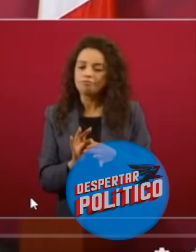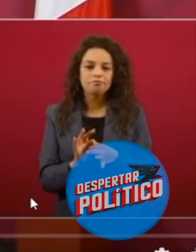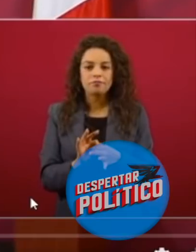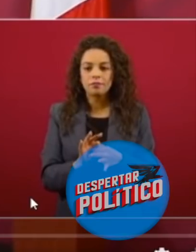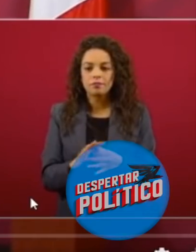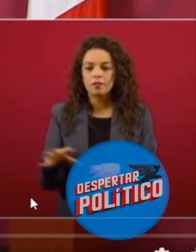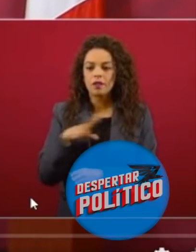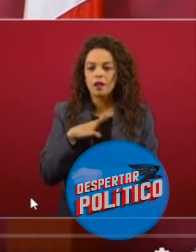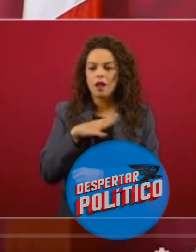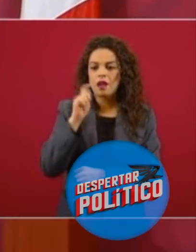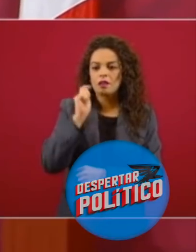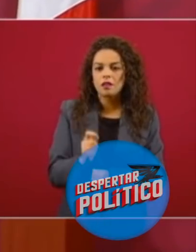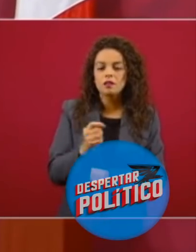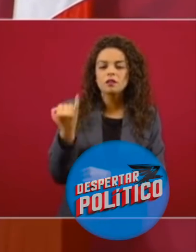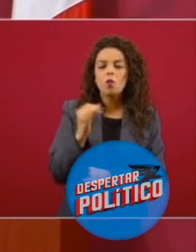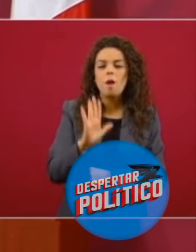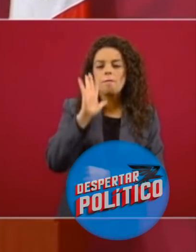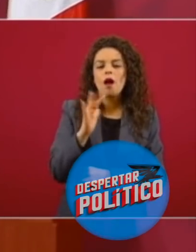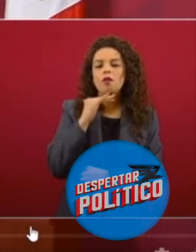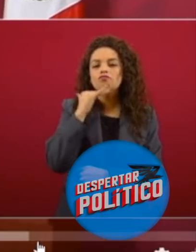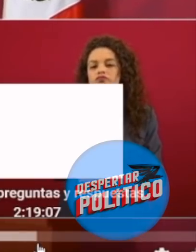huachicol con el agua.